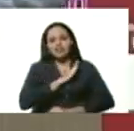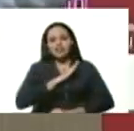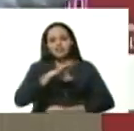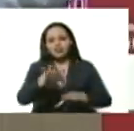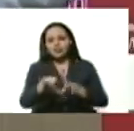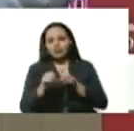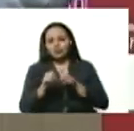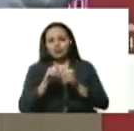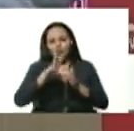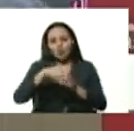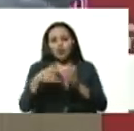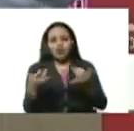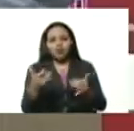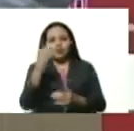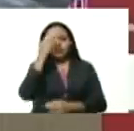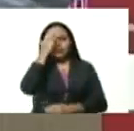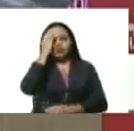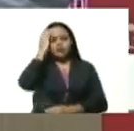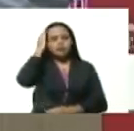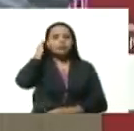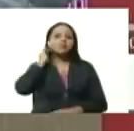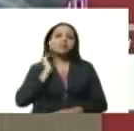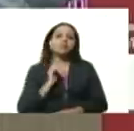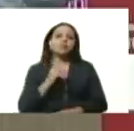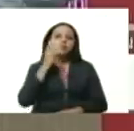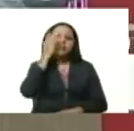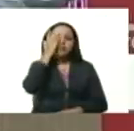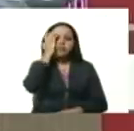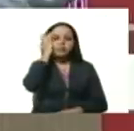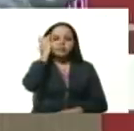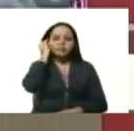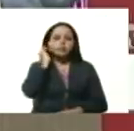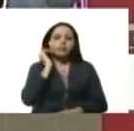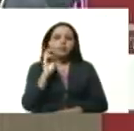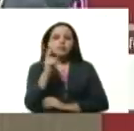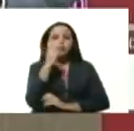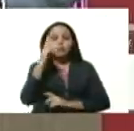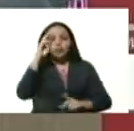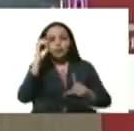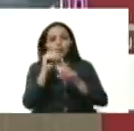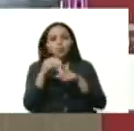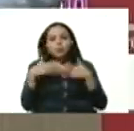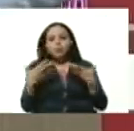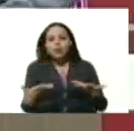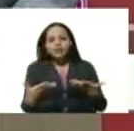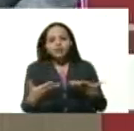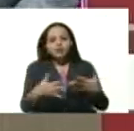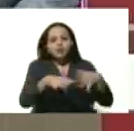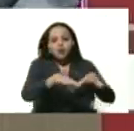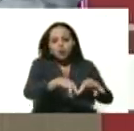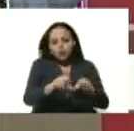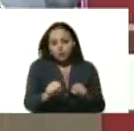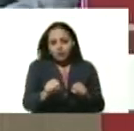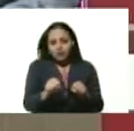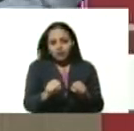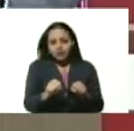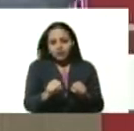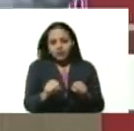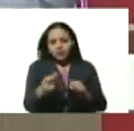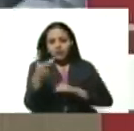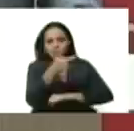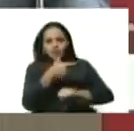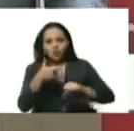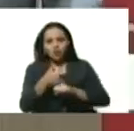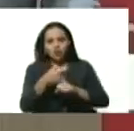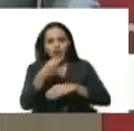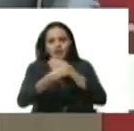son ahora. Y el segundo objetivo no es otro que tomar el poder, hacerse